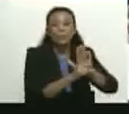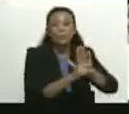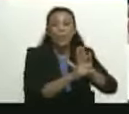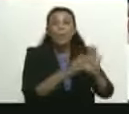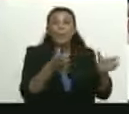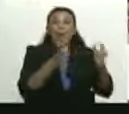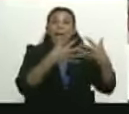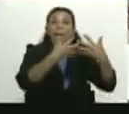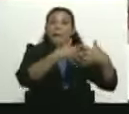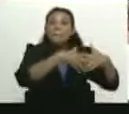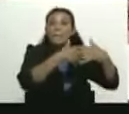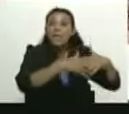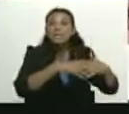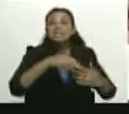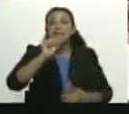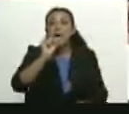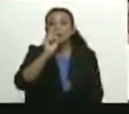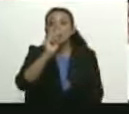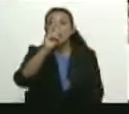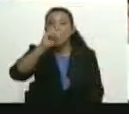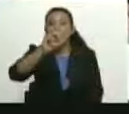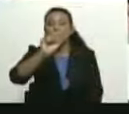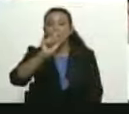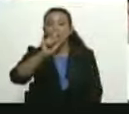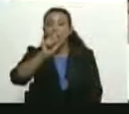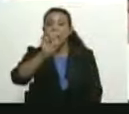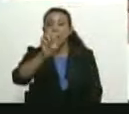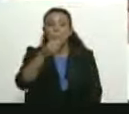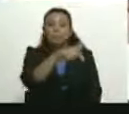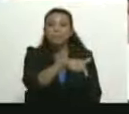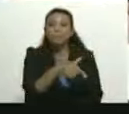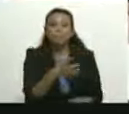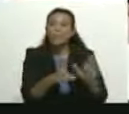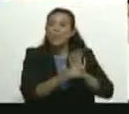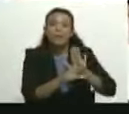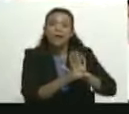con la lamentable complicidad de miembros de la Comisión de Primaria.